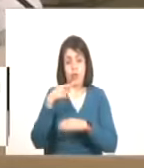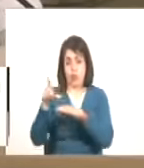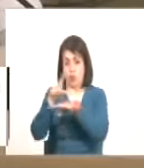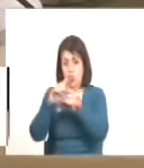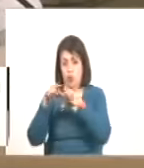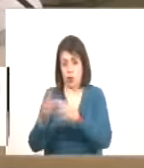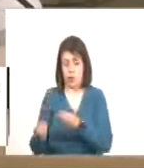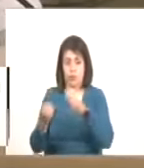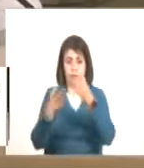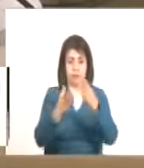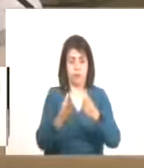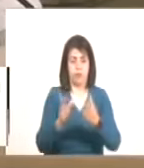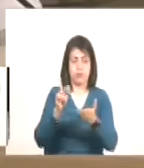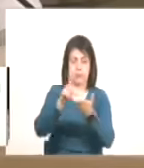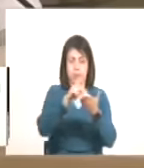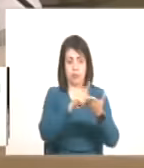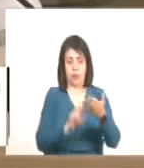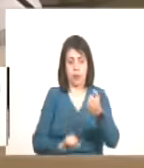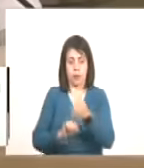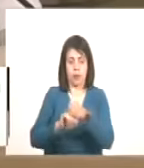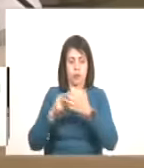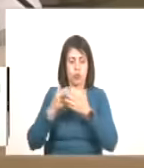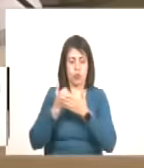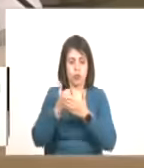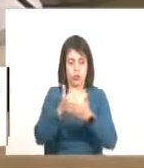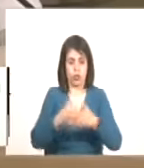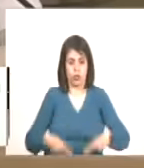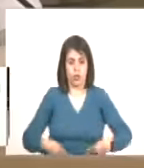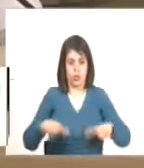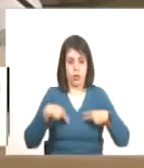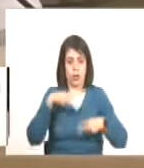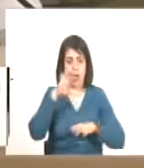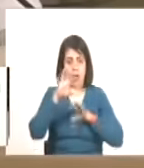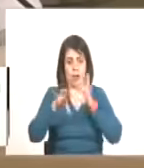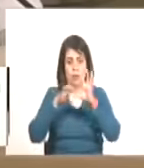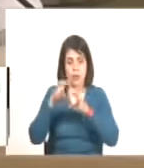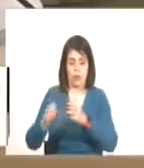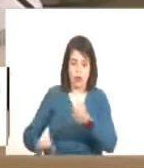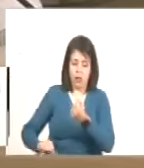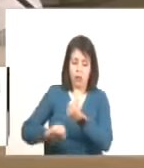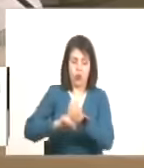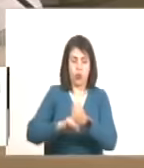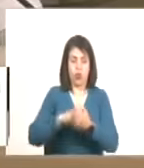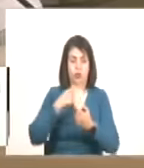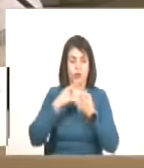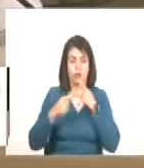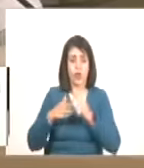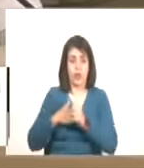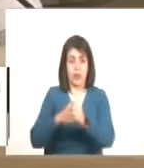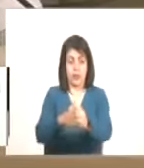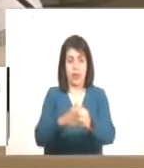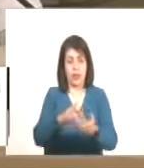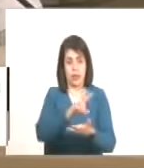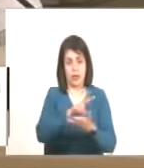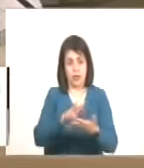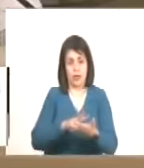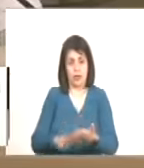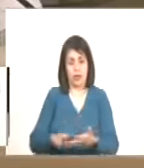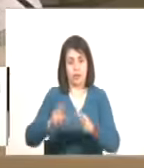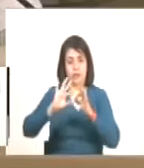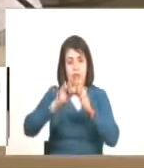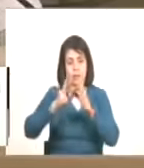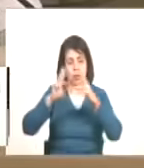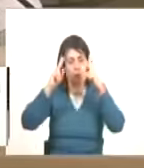a ofrecer formas de asistencia humana o animal e intermediarios, incluidos guías, lectores e